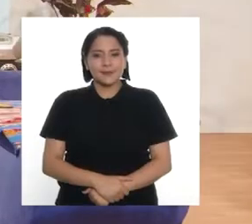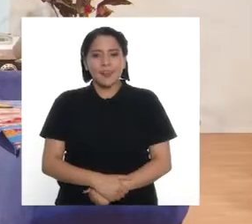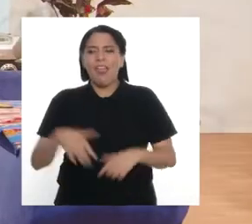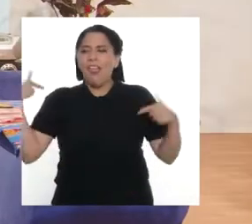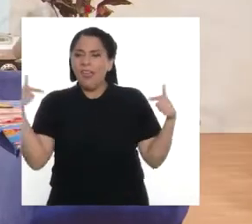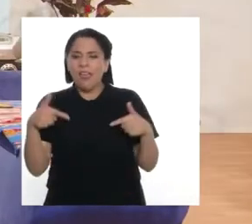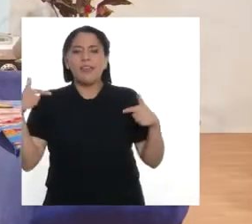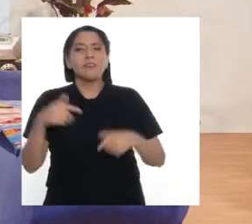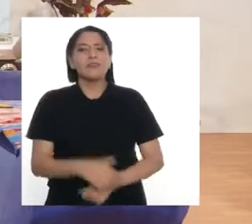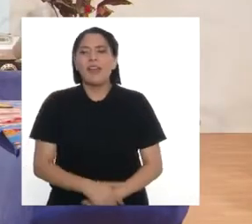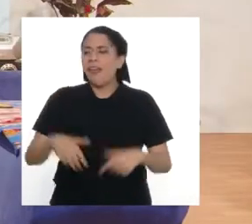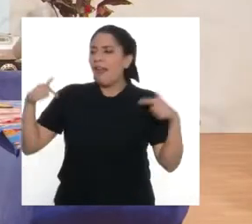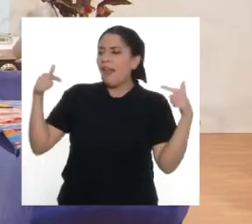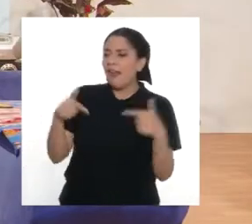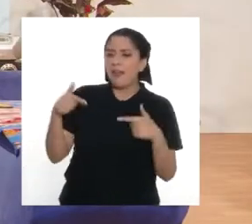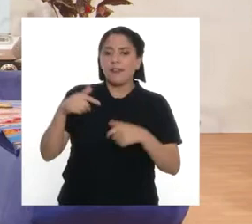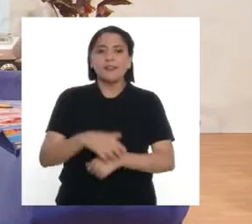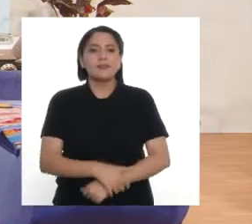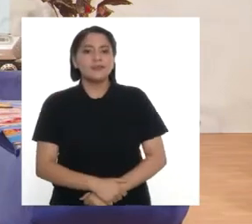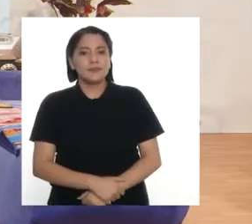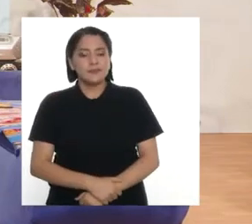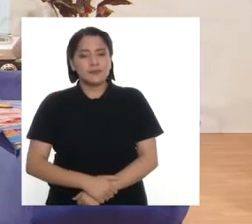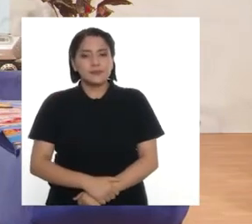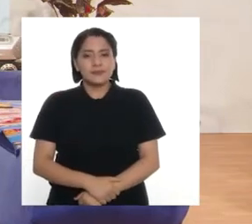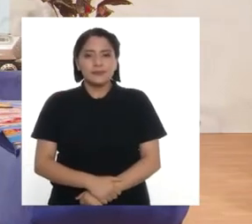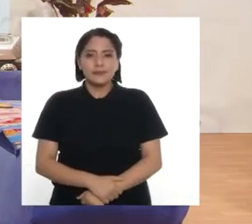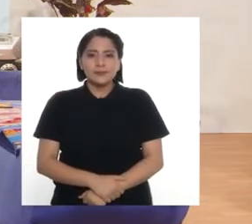¡Hey! ¡Hey!